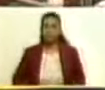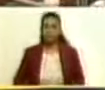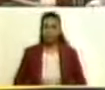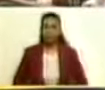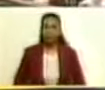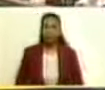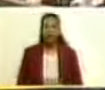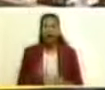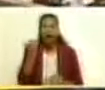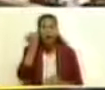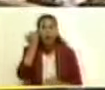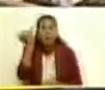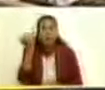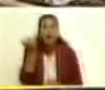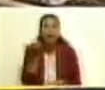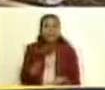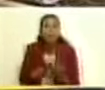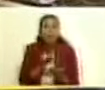A las ideas,